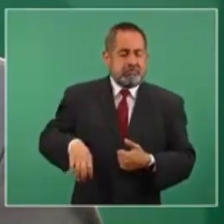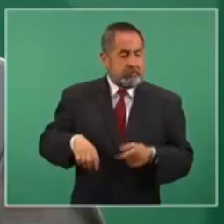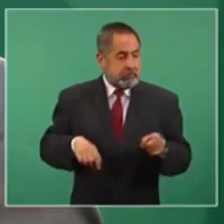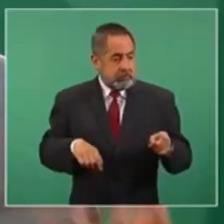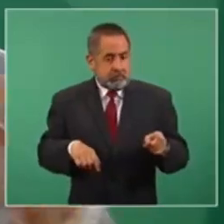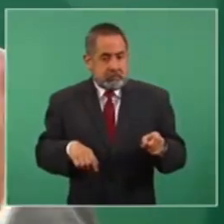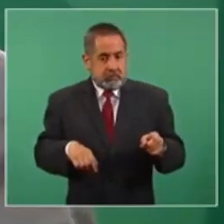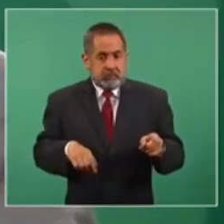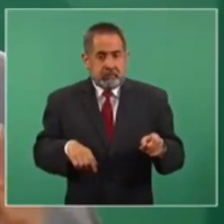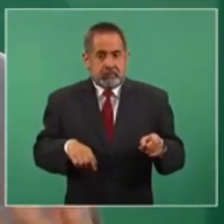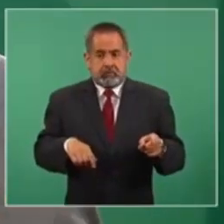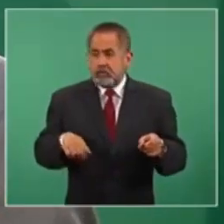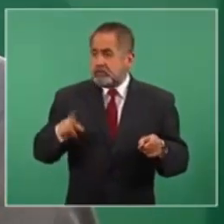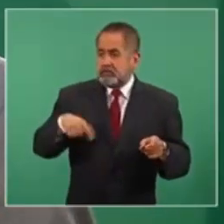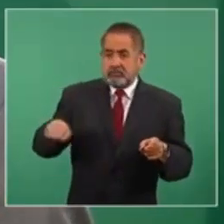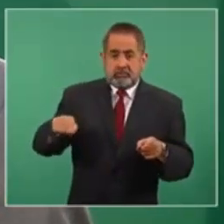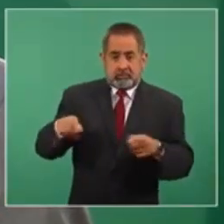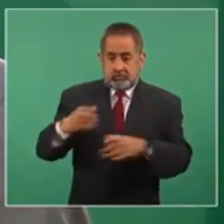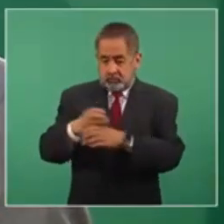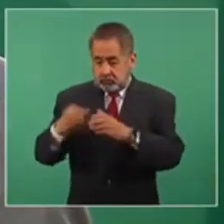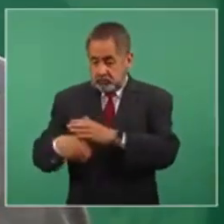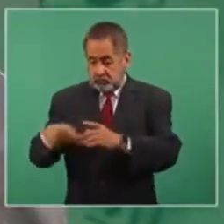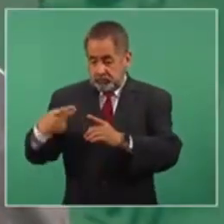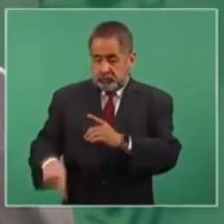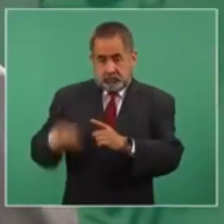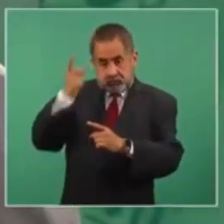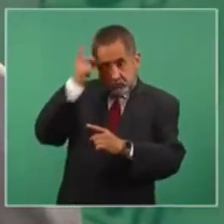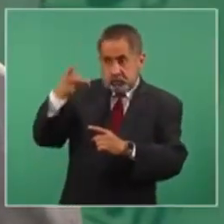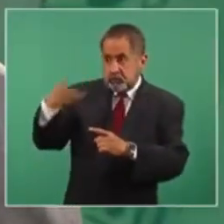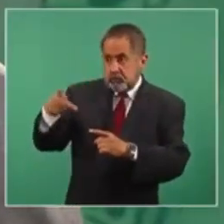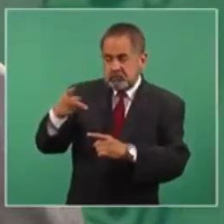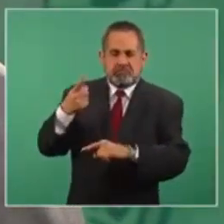y se han quedado con bienes del pueblo y de la nación.